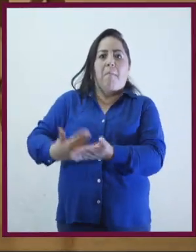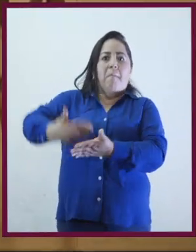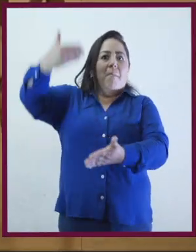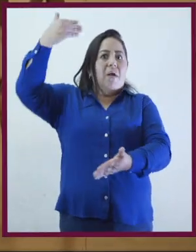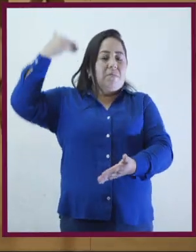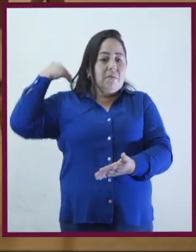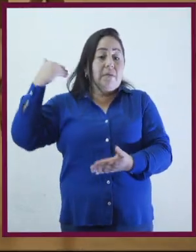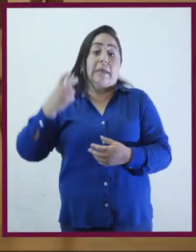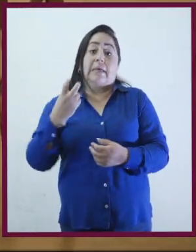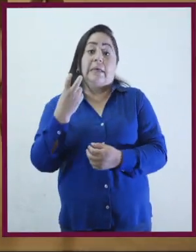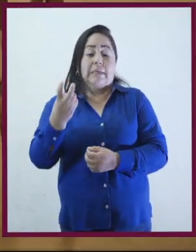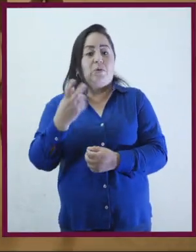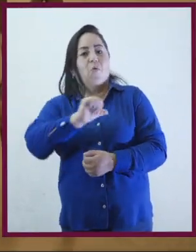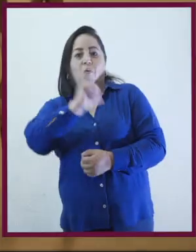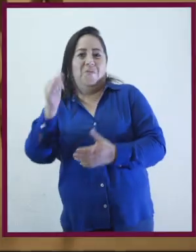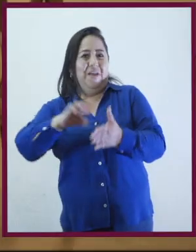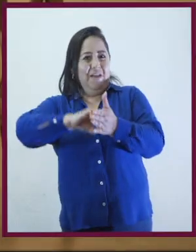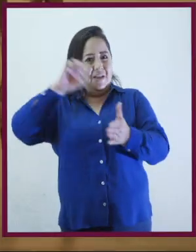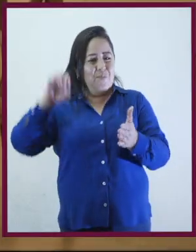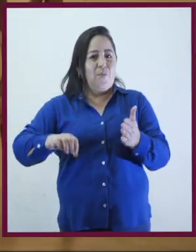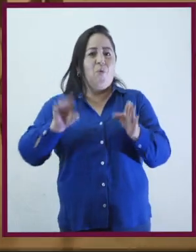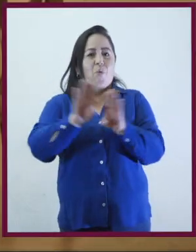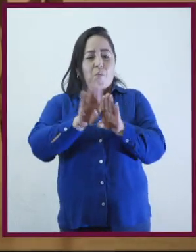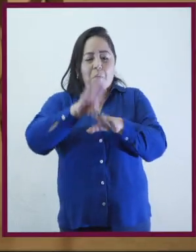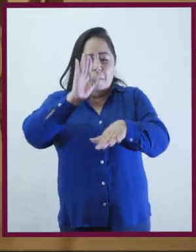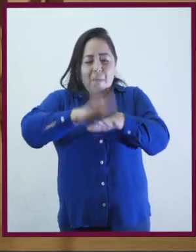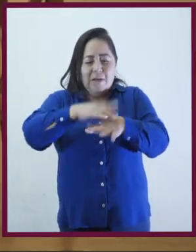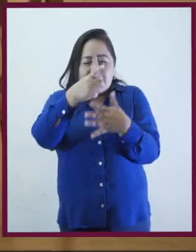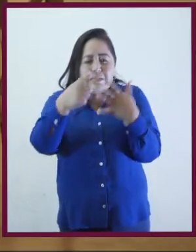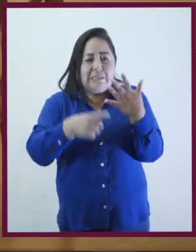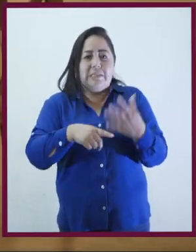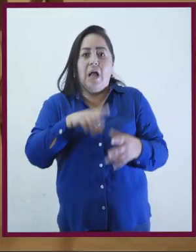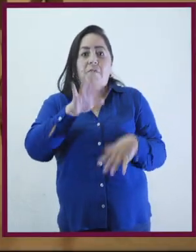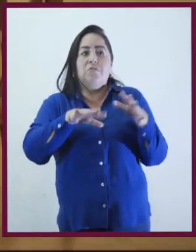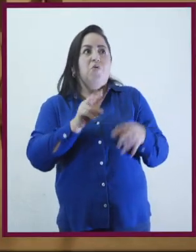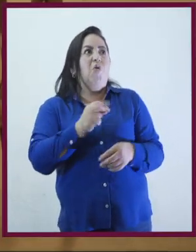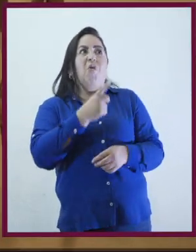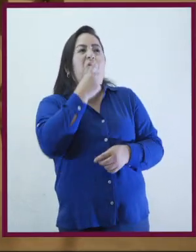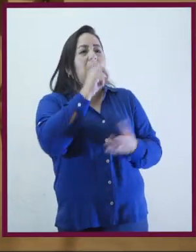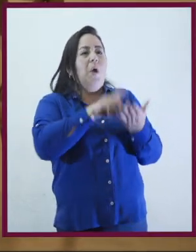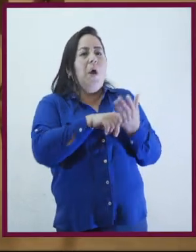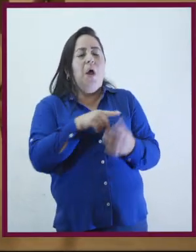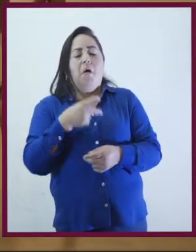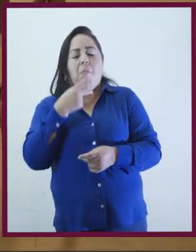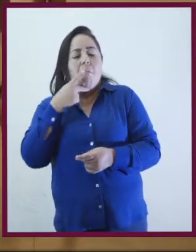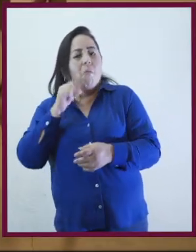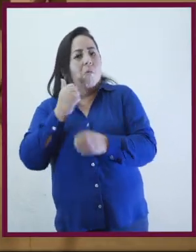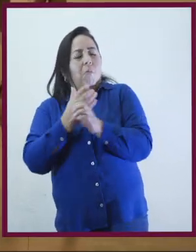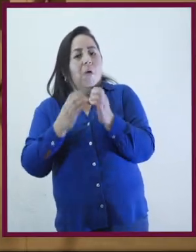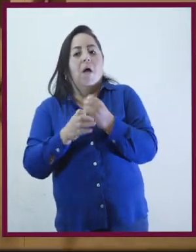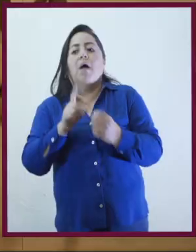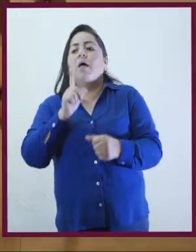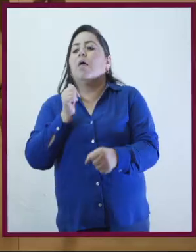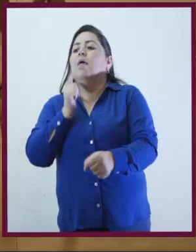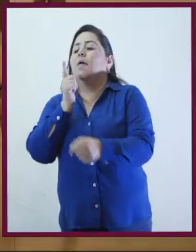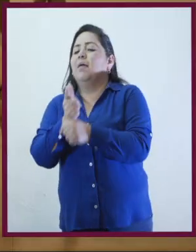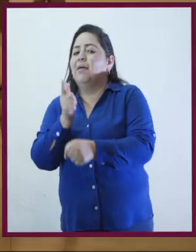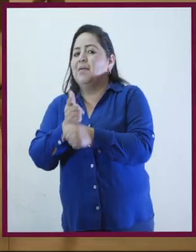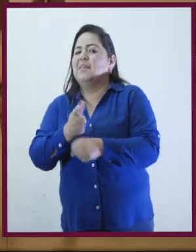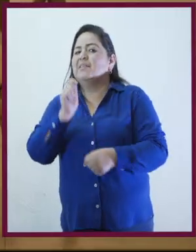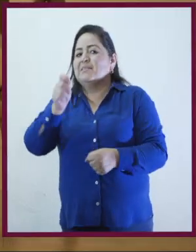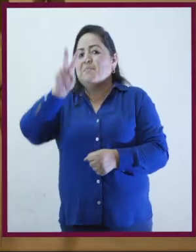pasados. Este es otro ejemplo de cómo los detalles que no se dicen en voz alta son los que nos dejan pistas para resolver